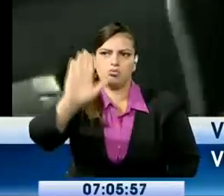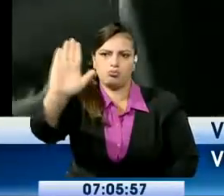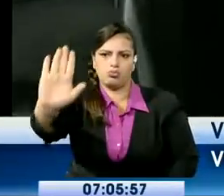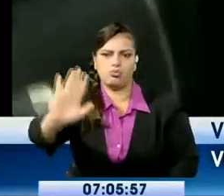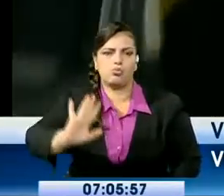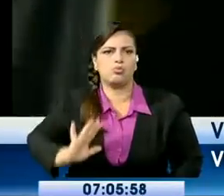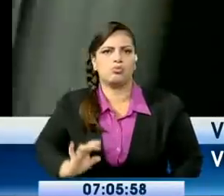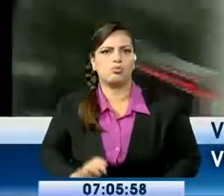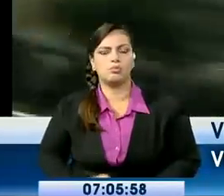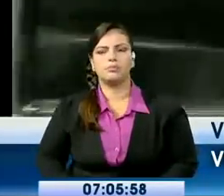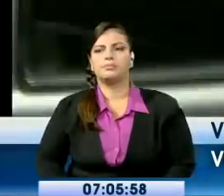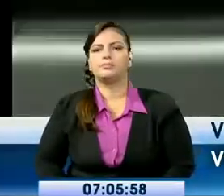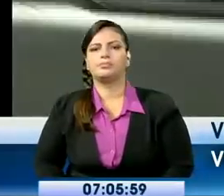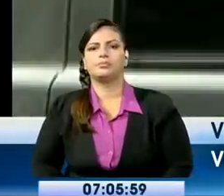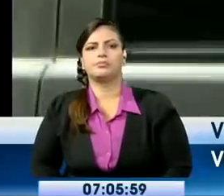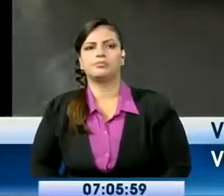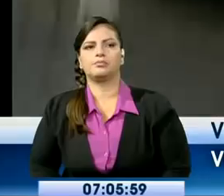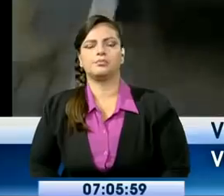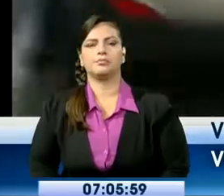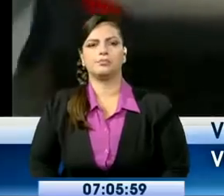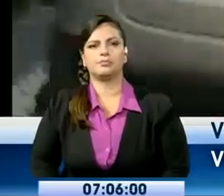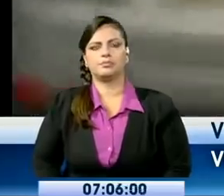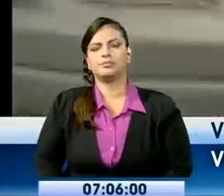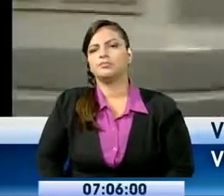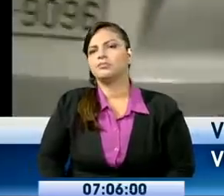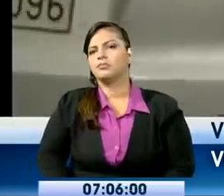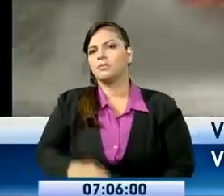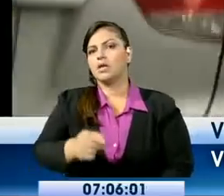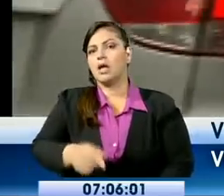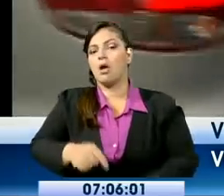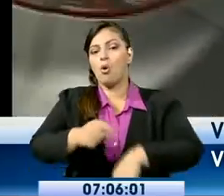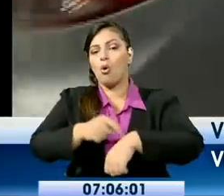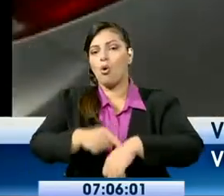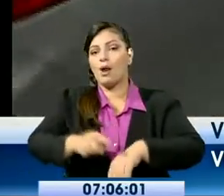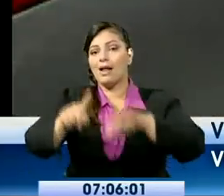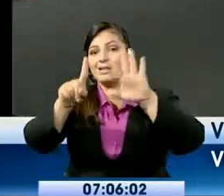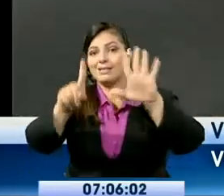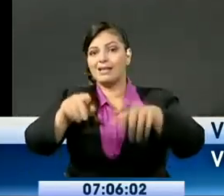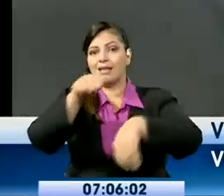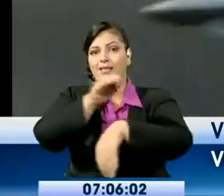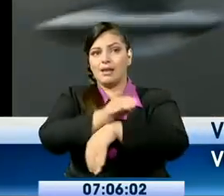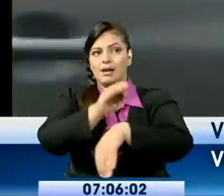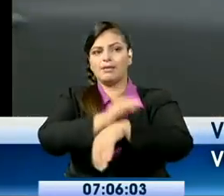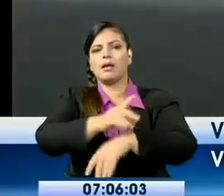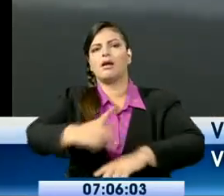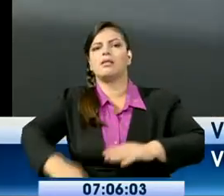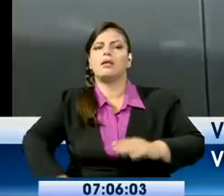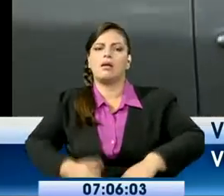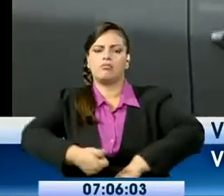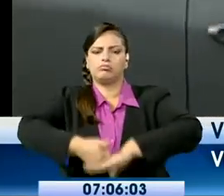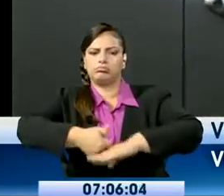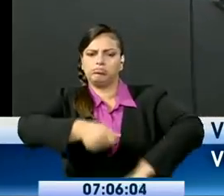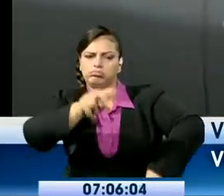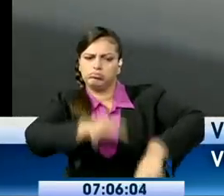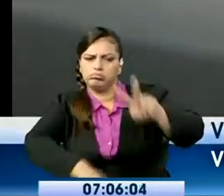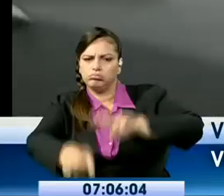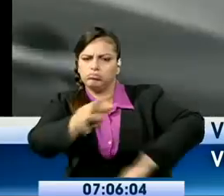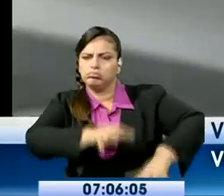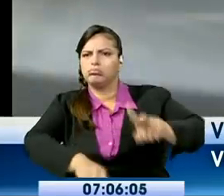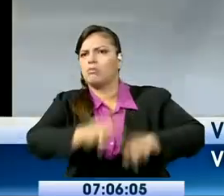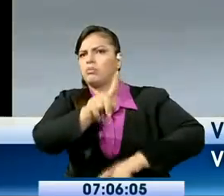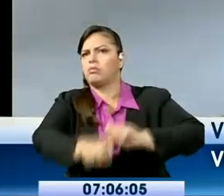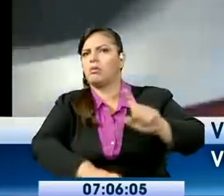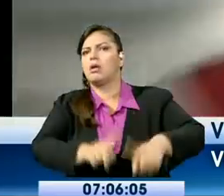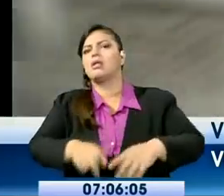La diligencia terminó antes de las 18 horas y ambos abandonaron la fiscalía en cuestión de